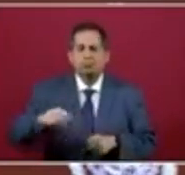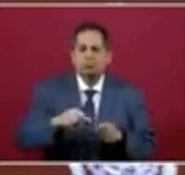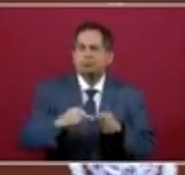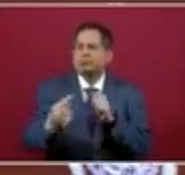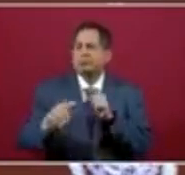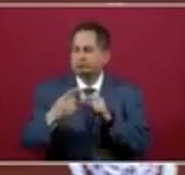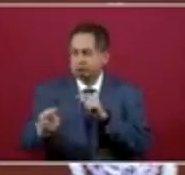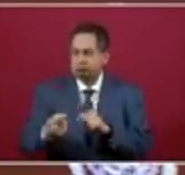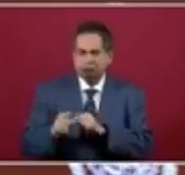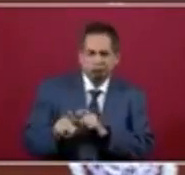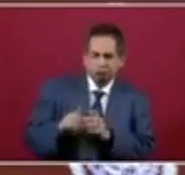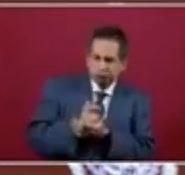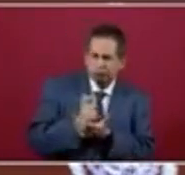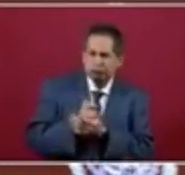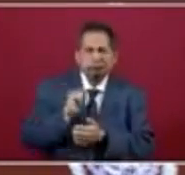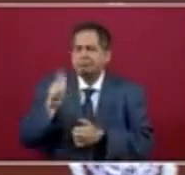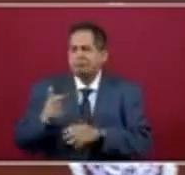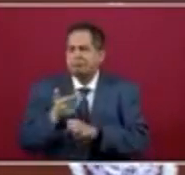opositores.